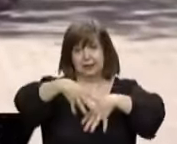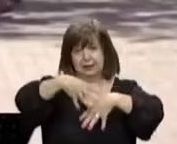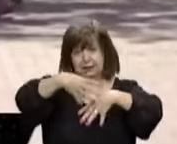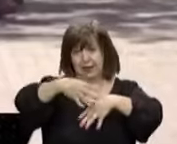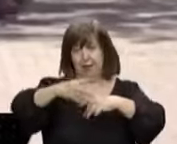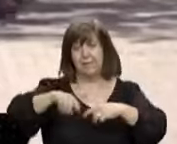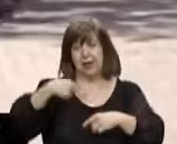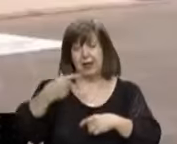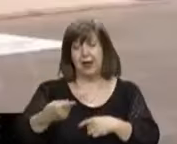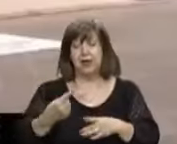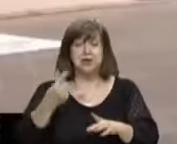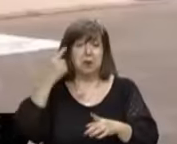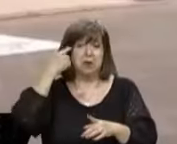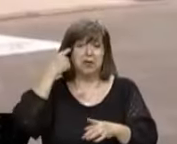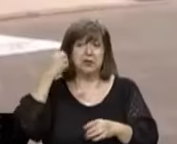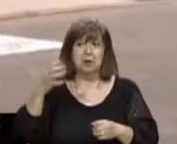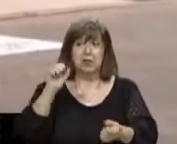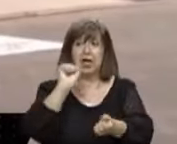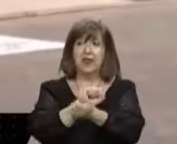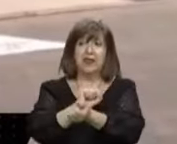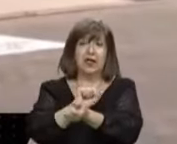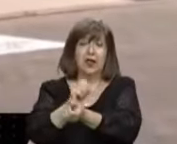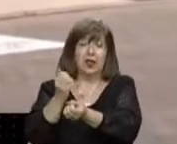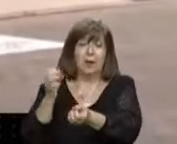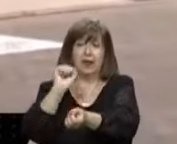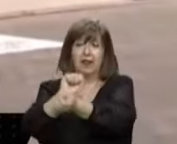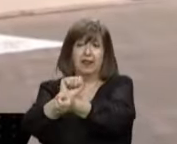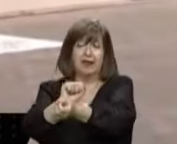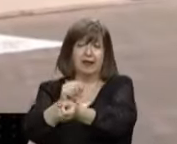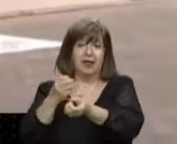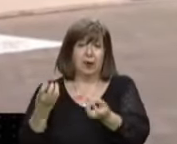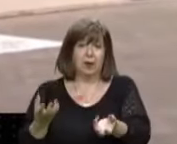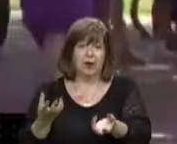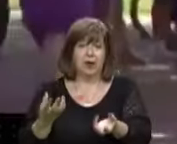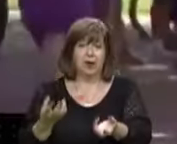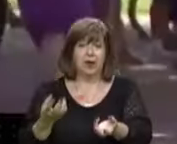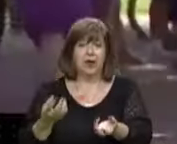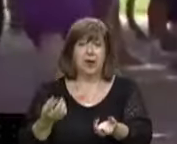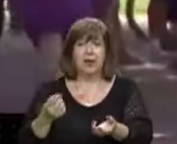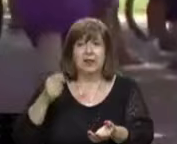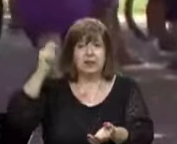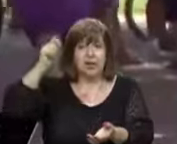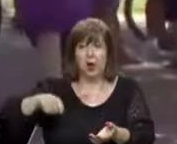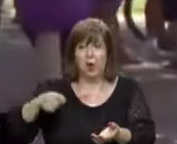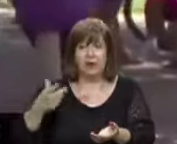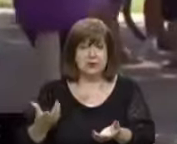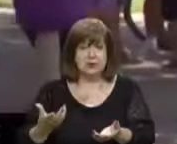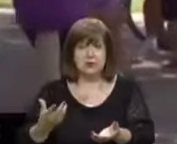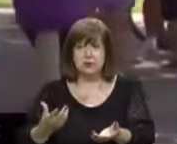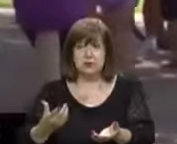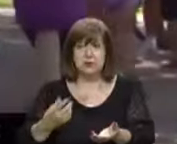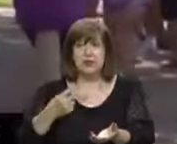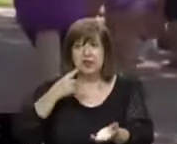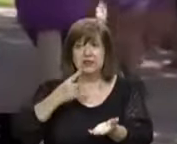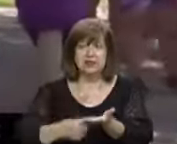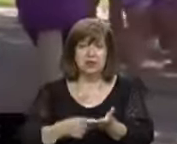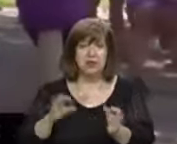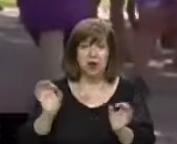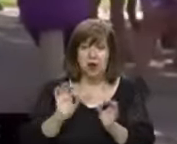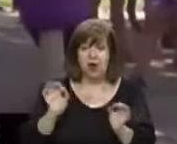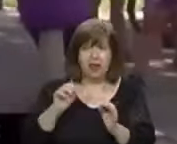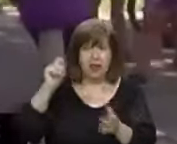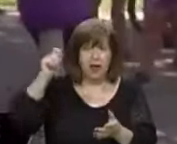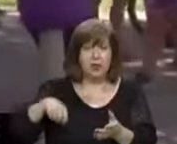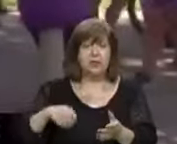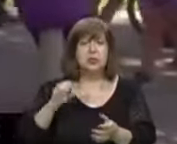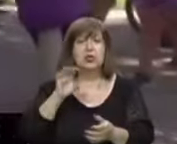consideramos que es de una inconstitucionalidad tremenda porque el único que puede definir la detención de alguien es un juez, y en este caso no hay, digamos, una detención judicial,